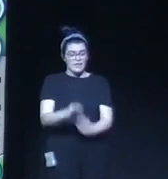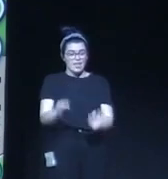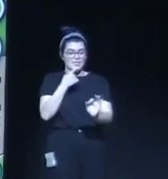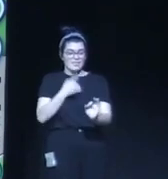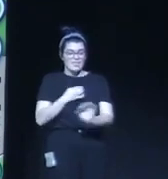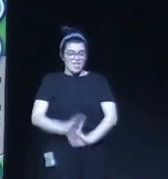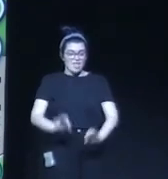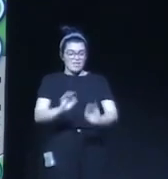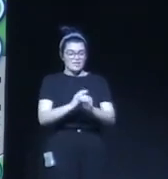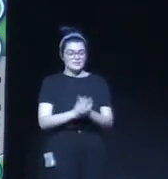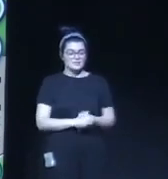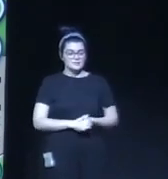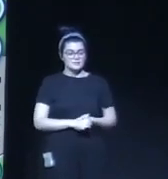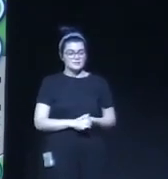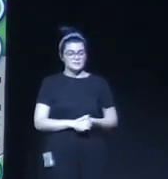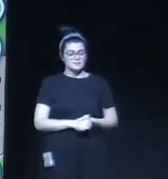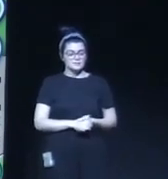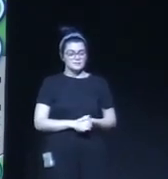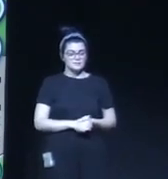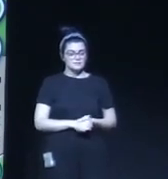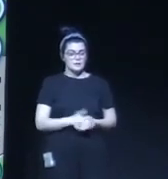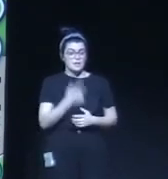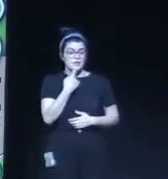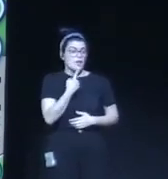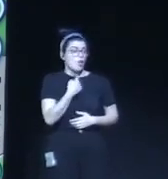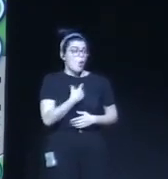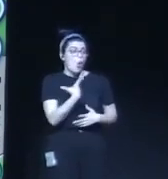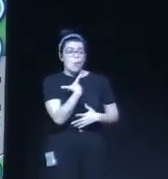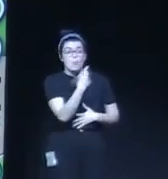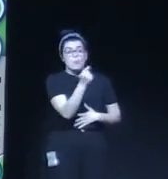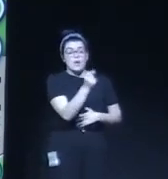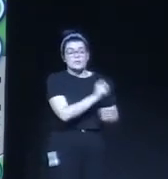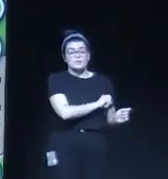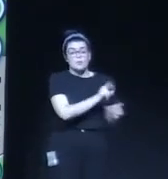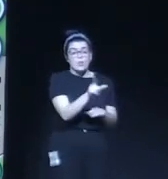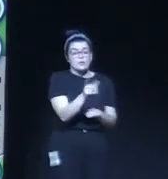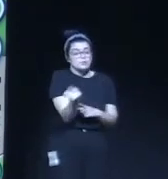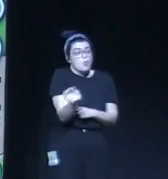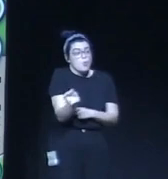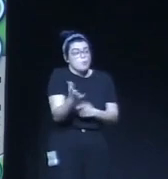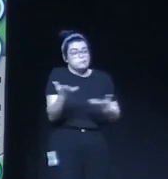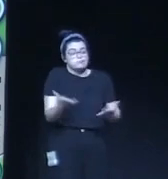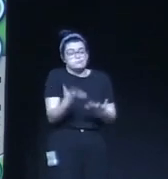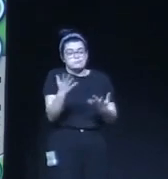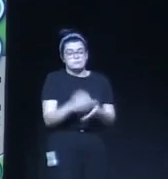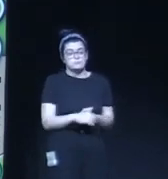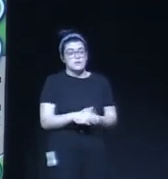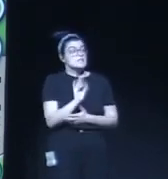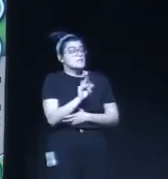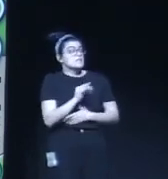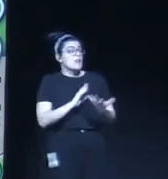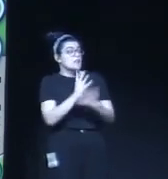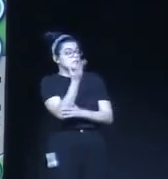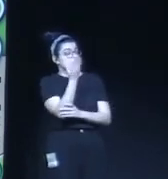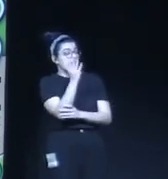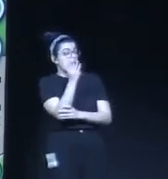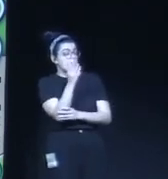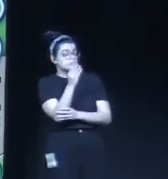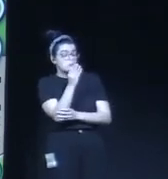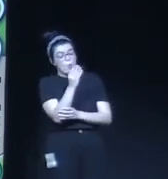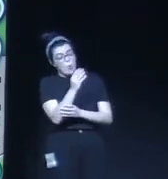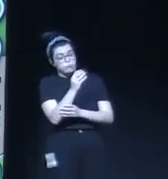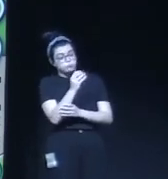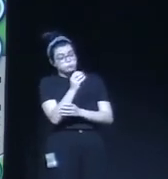No, en marcha o hay un, o sea, se ha obstruido. Oye, pues